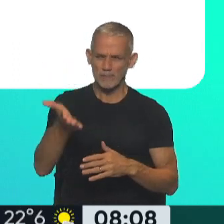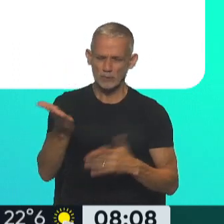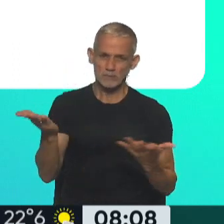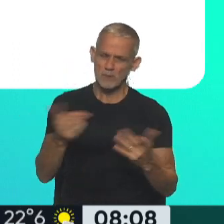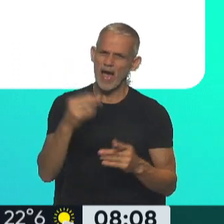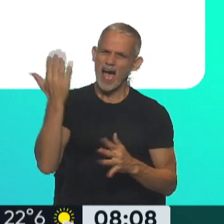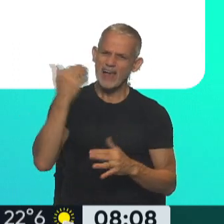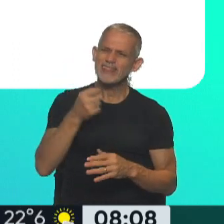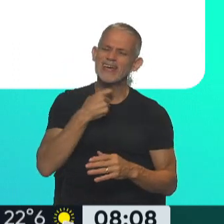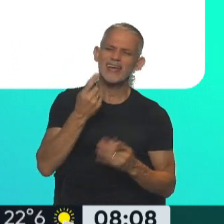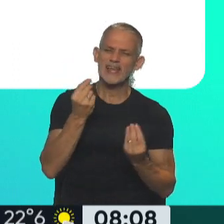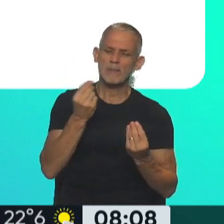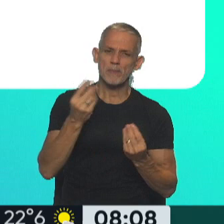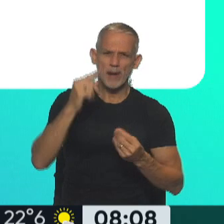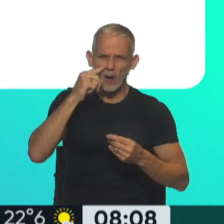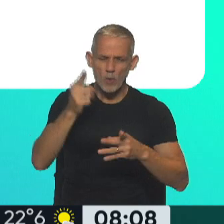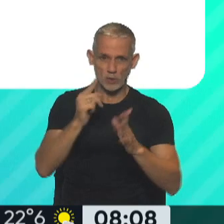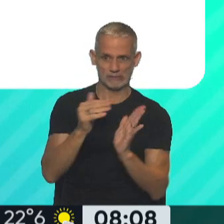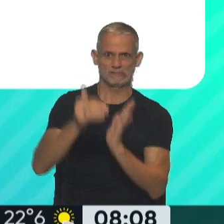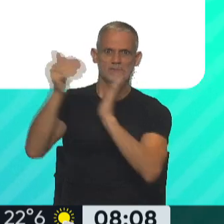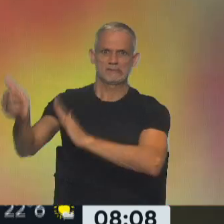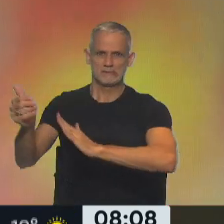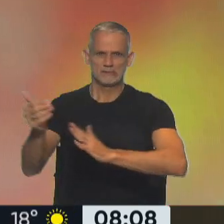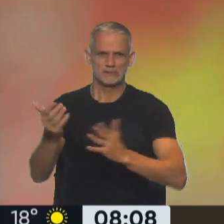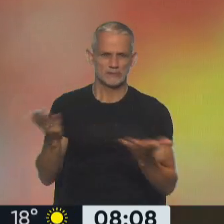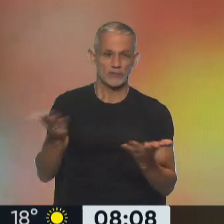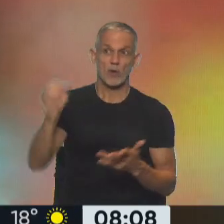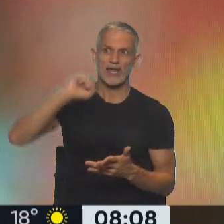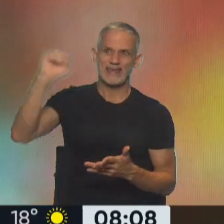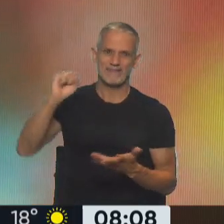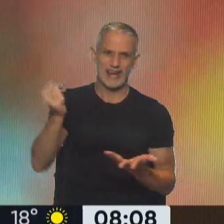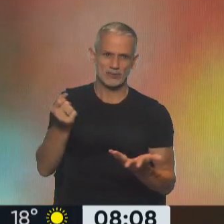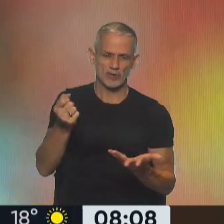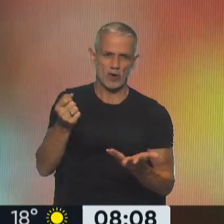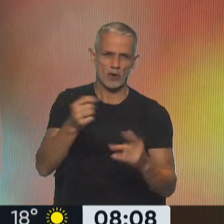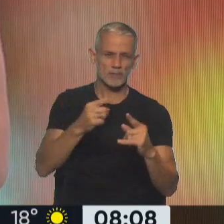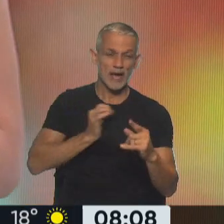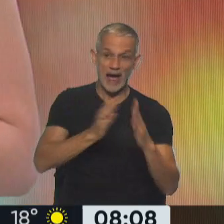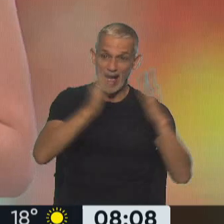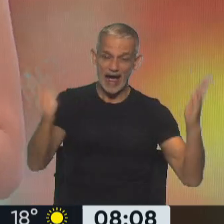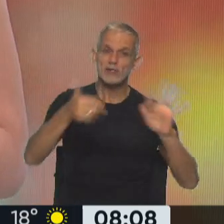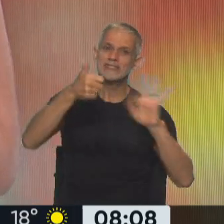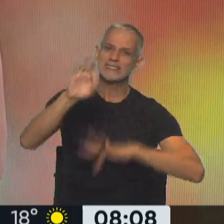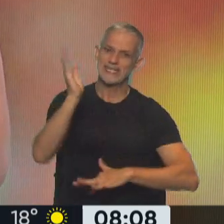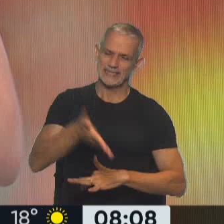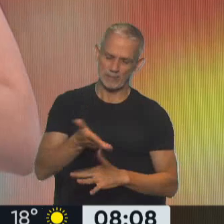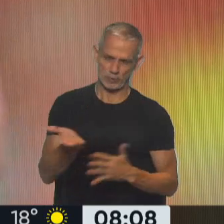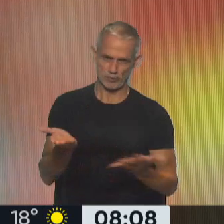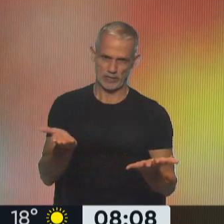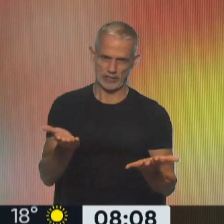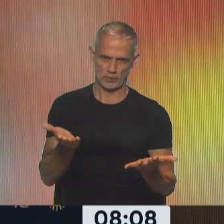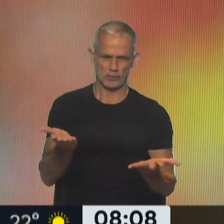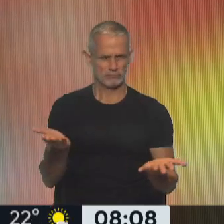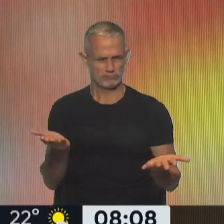a mediados de 2023 ya lo patean para adelante, con inflación en el año rondando un 60%. O sea, ¿cuál